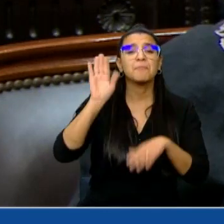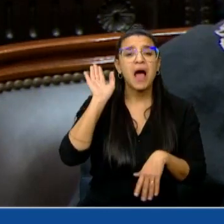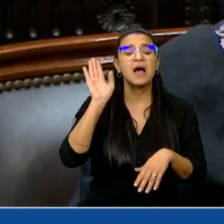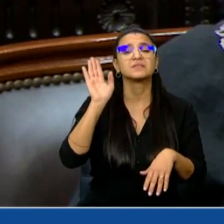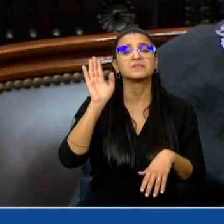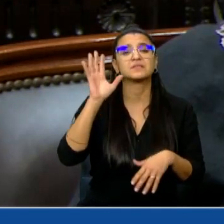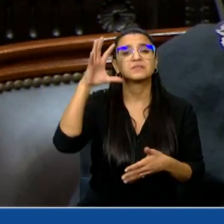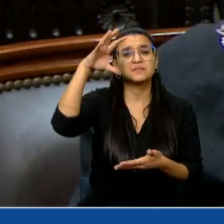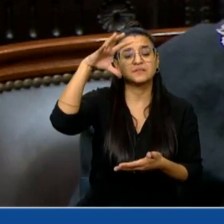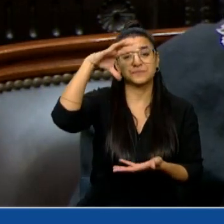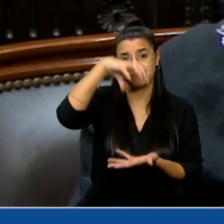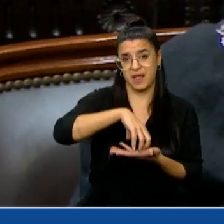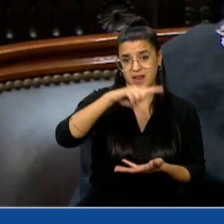el Ente Nacional